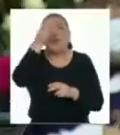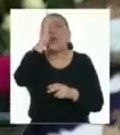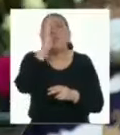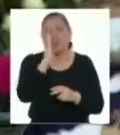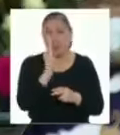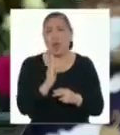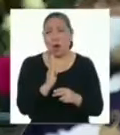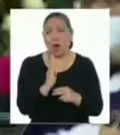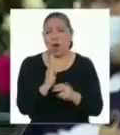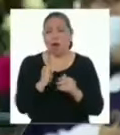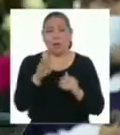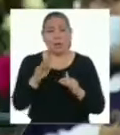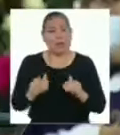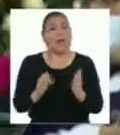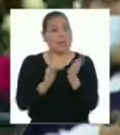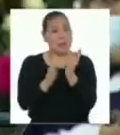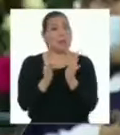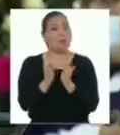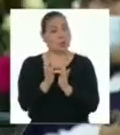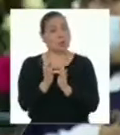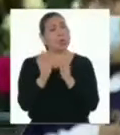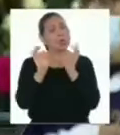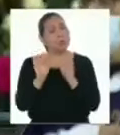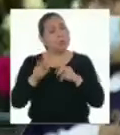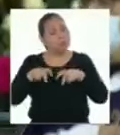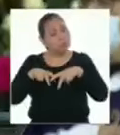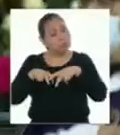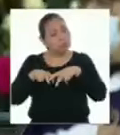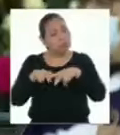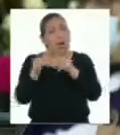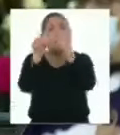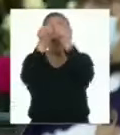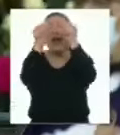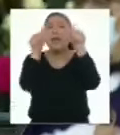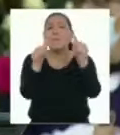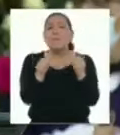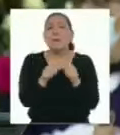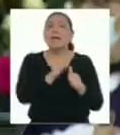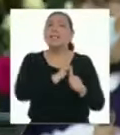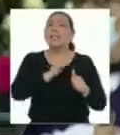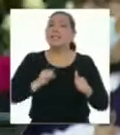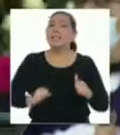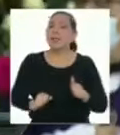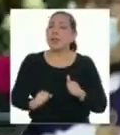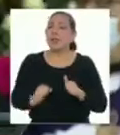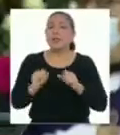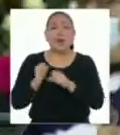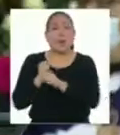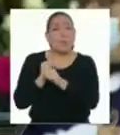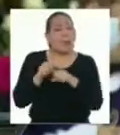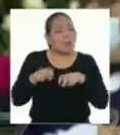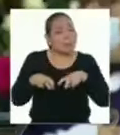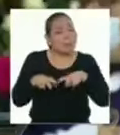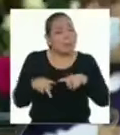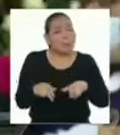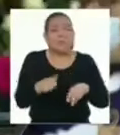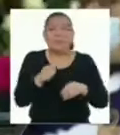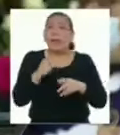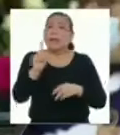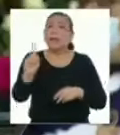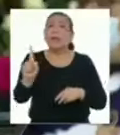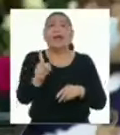Dios, hecho hombre, continúa recorriendo junto con sus hermanos y hermanas el camino